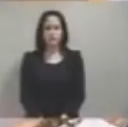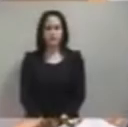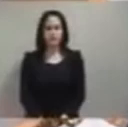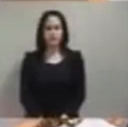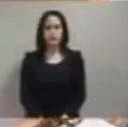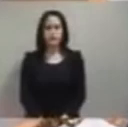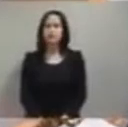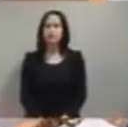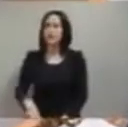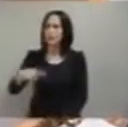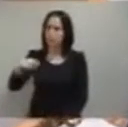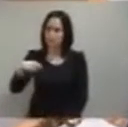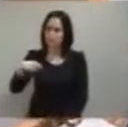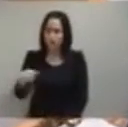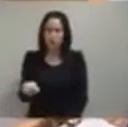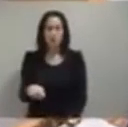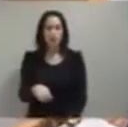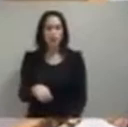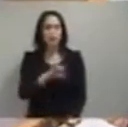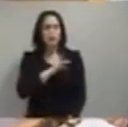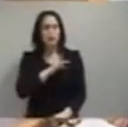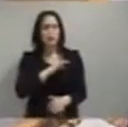Señor presidente, señorías,